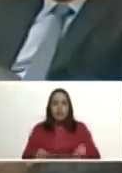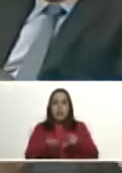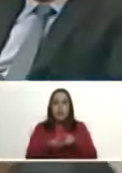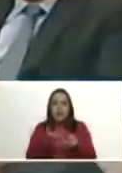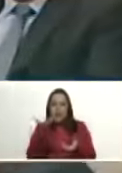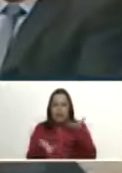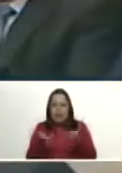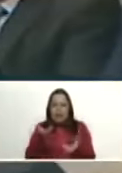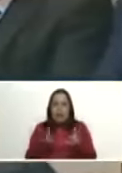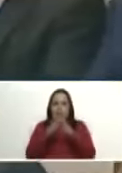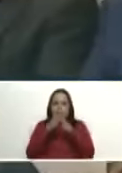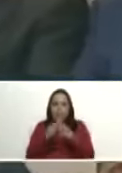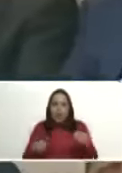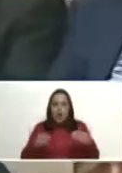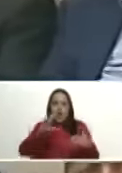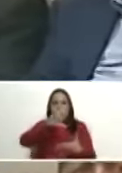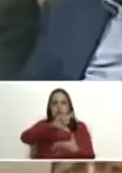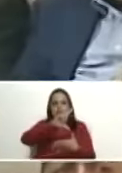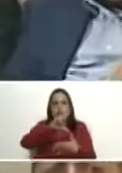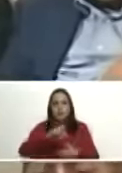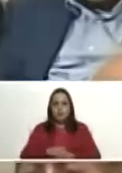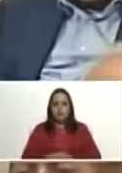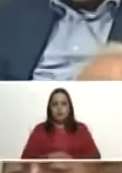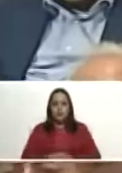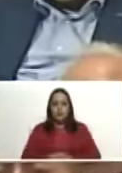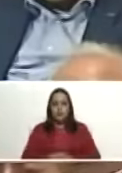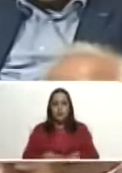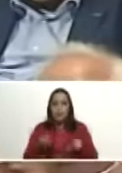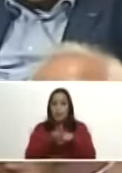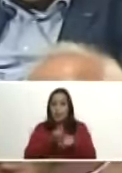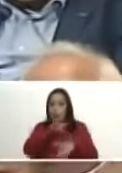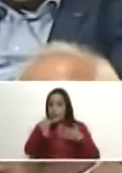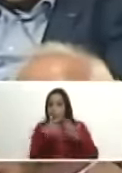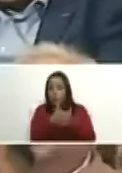desestabilizar toda América Latina como un todo.